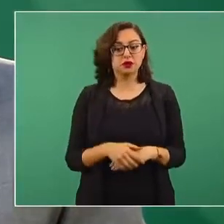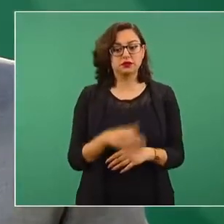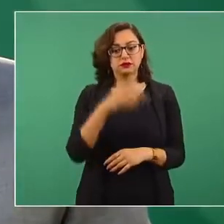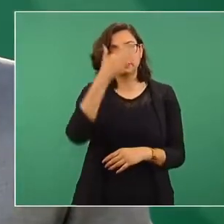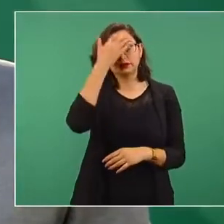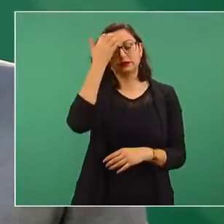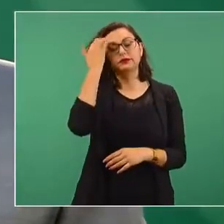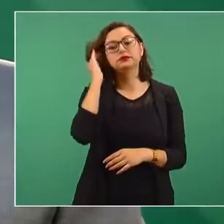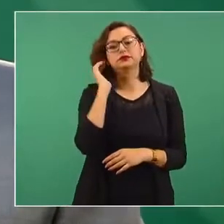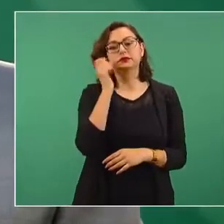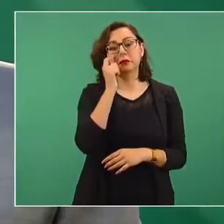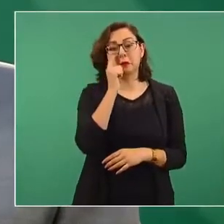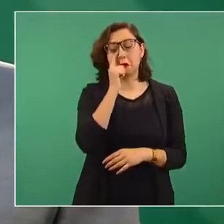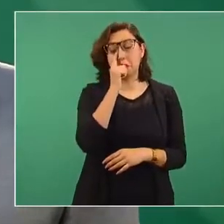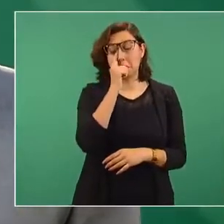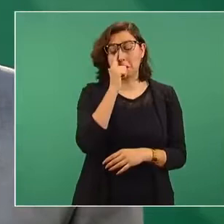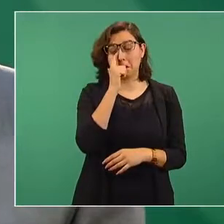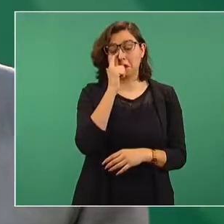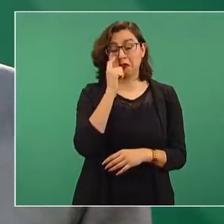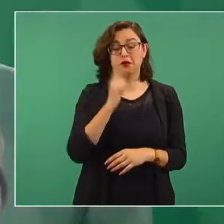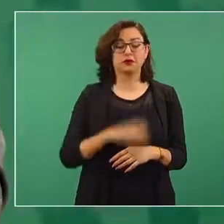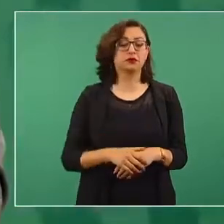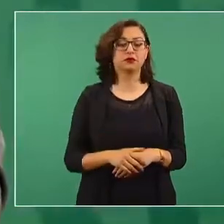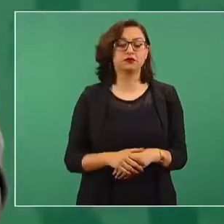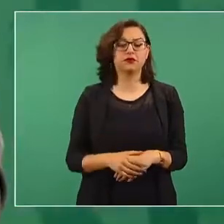haz la cuenta de cuánto